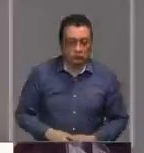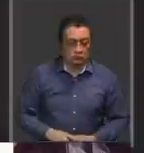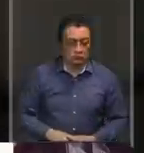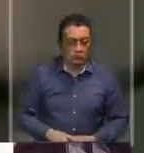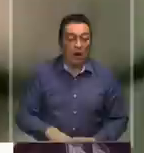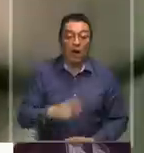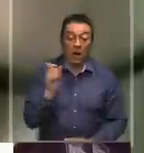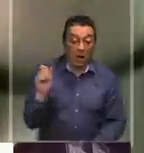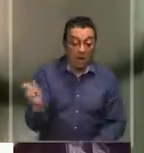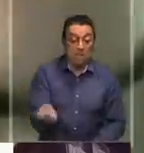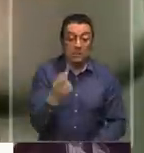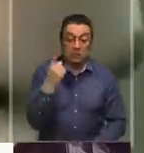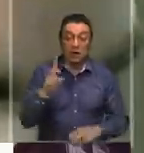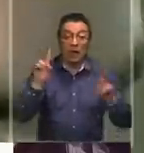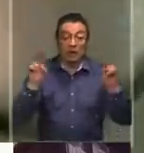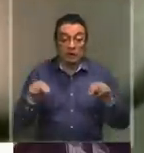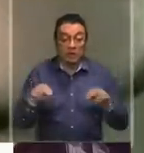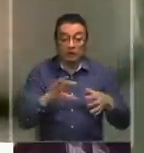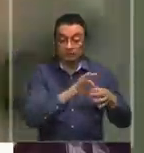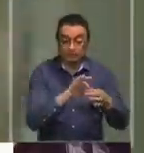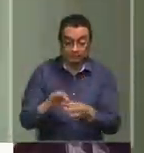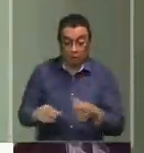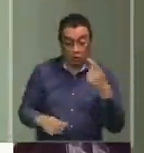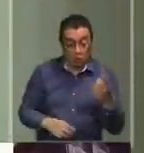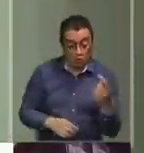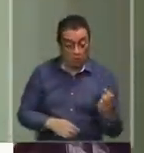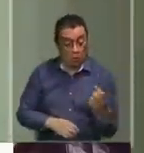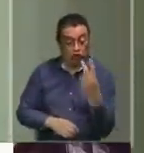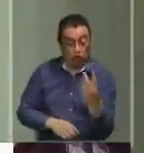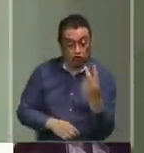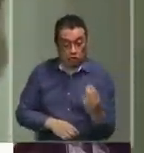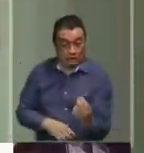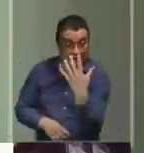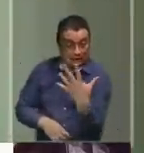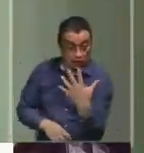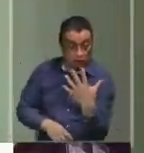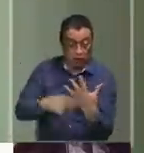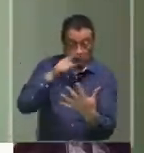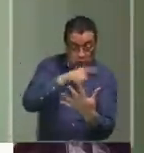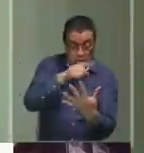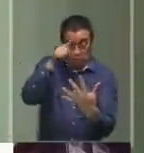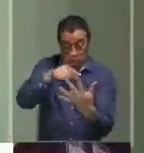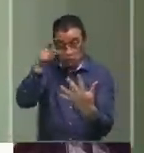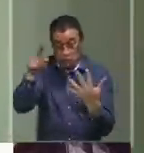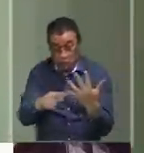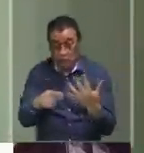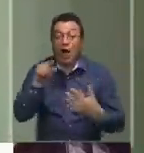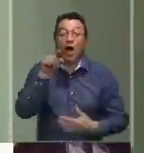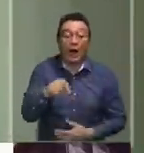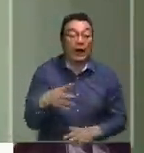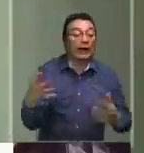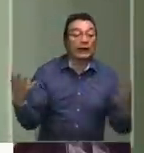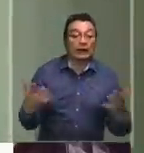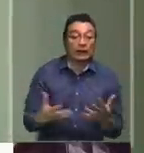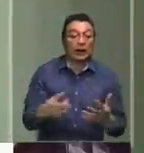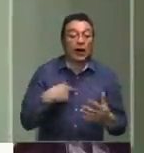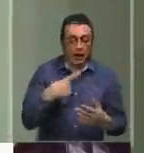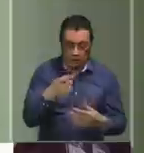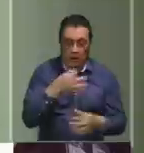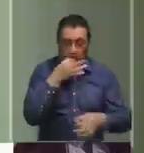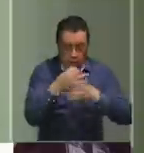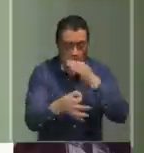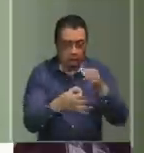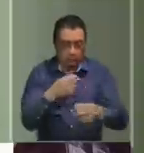Primer término sería el hecho 1, el hecho 2 y el hecho 5, que son los hechos respecto a los cuales se enarbola y